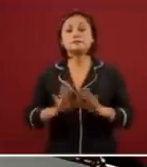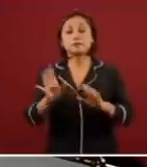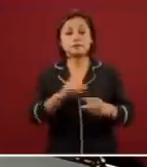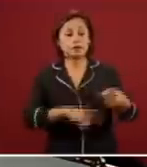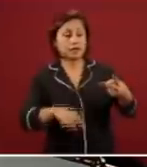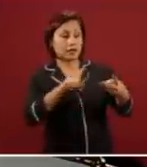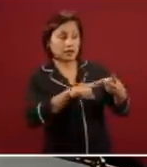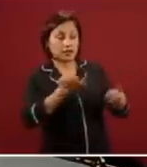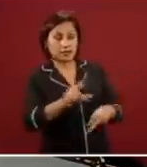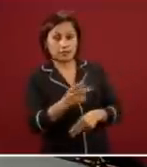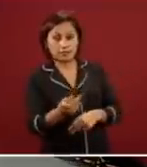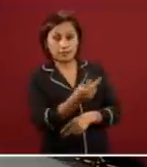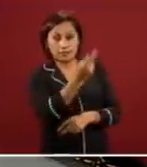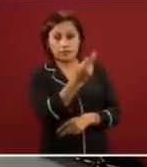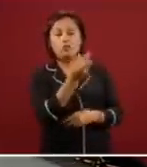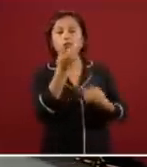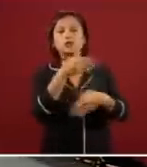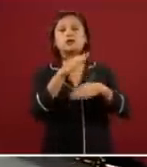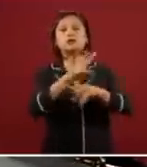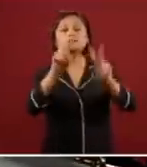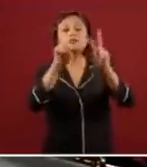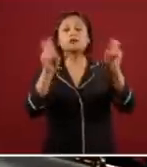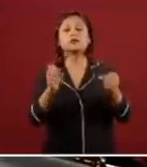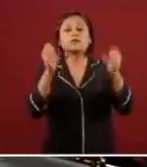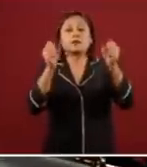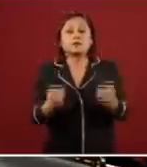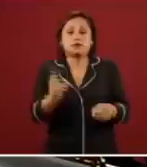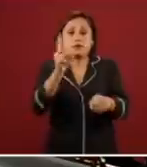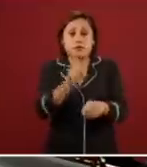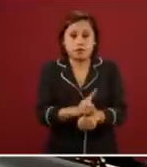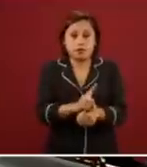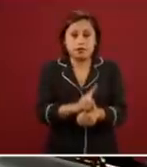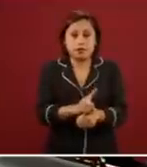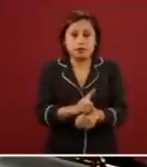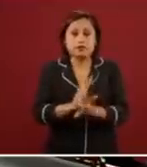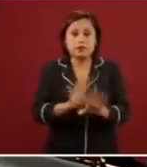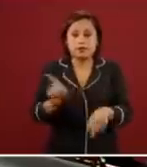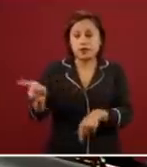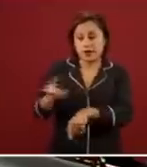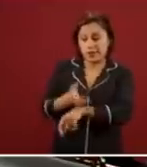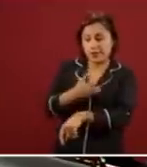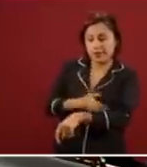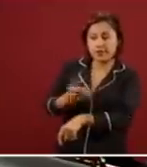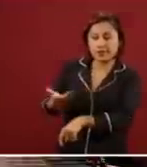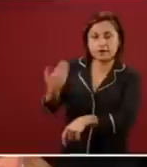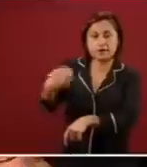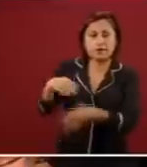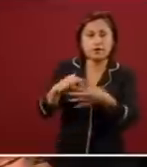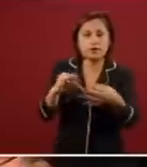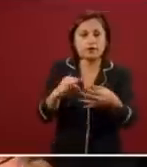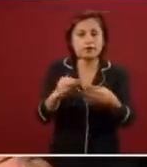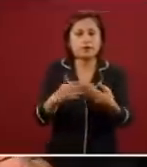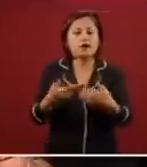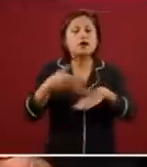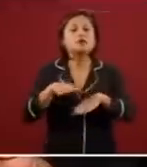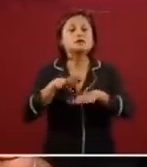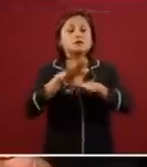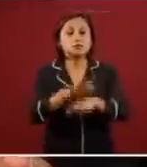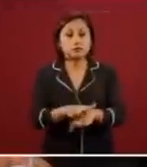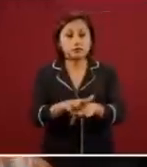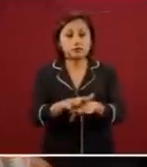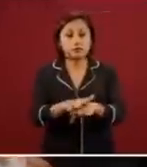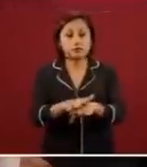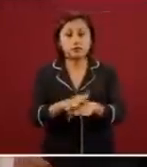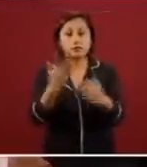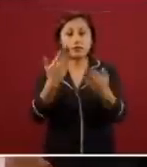pregunta sobre el tema de inseguridad. Y bueno, ya ha comentado aquí un compañero reportero respecto ahora que